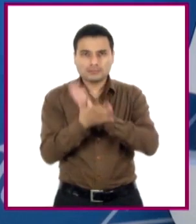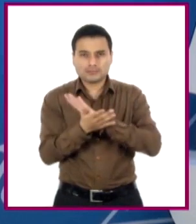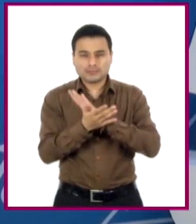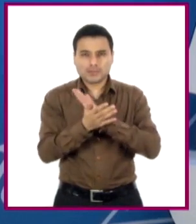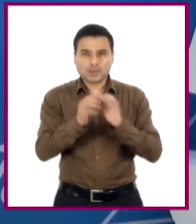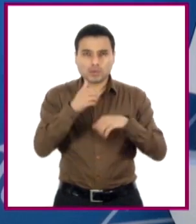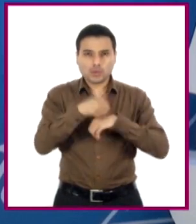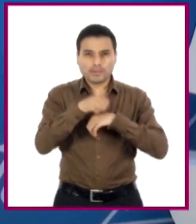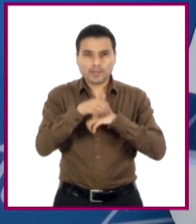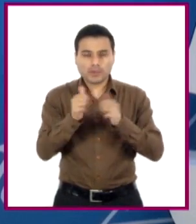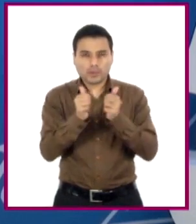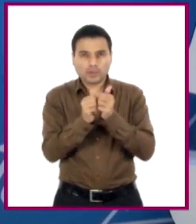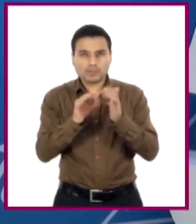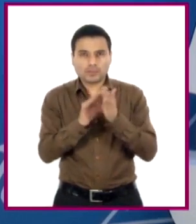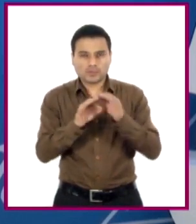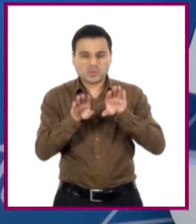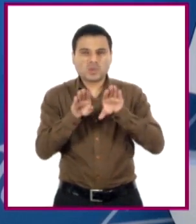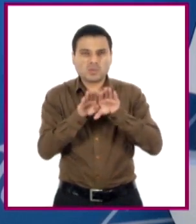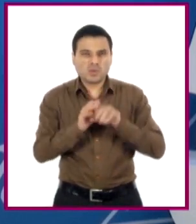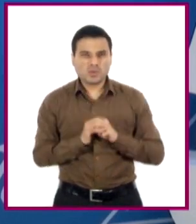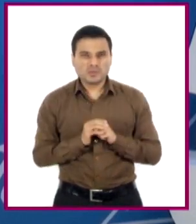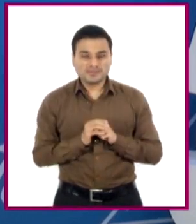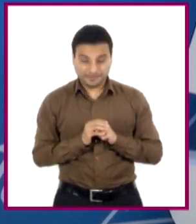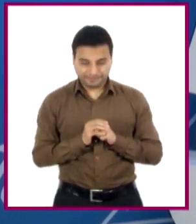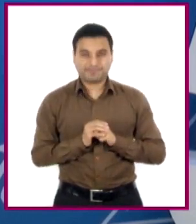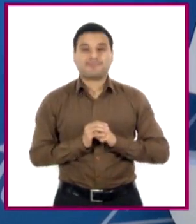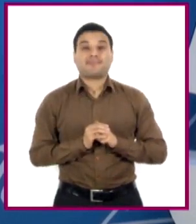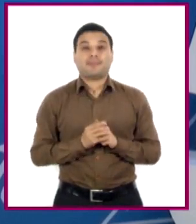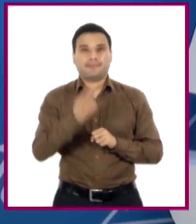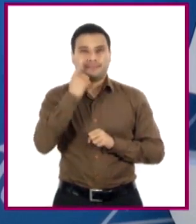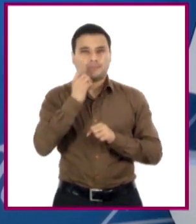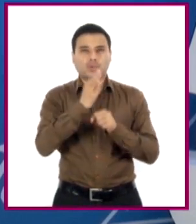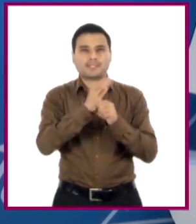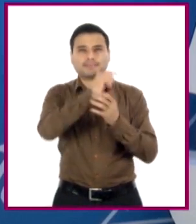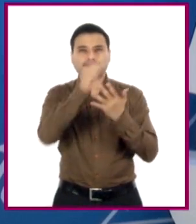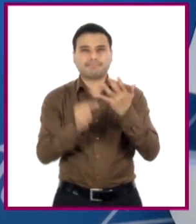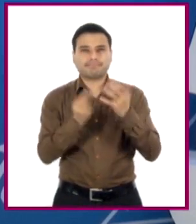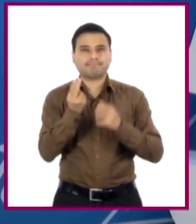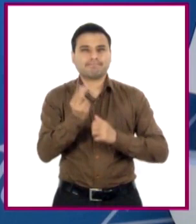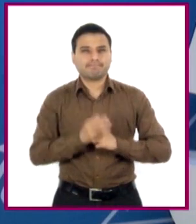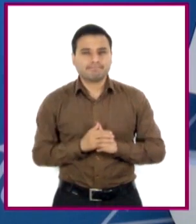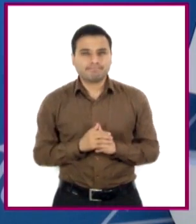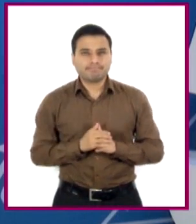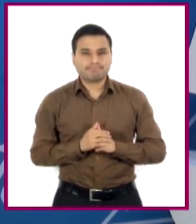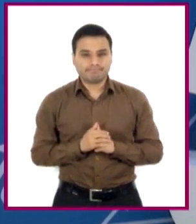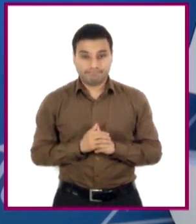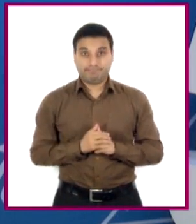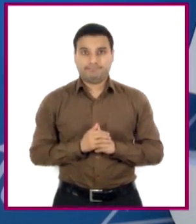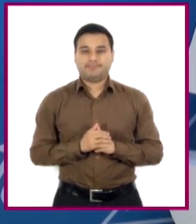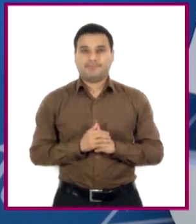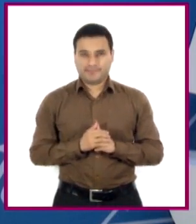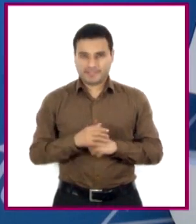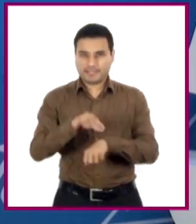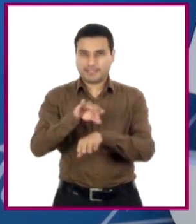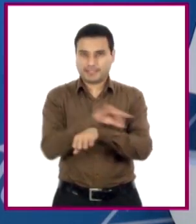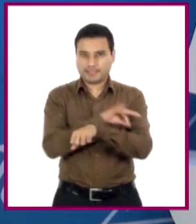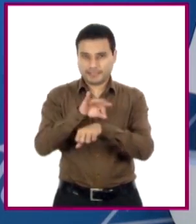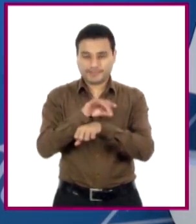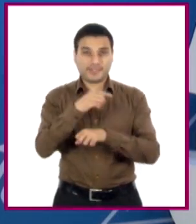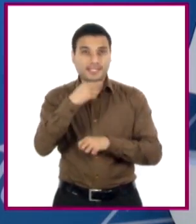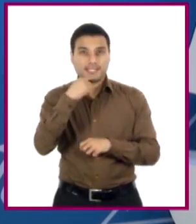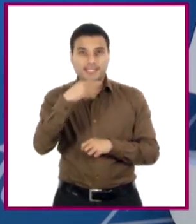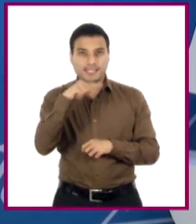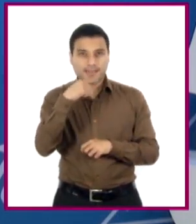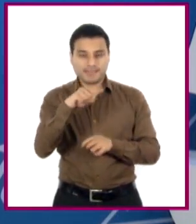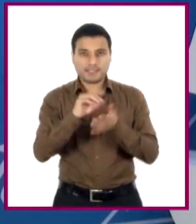que necesitaremos durante el desarrollo de esta sesión será el siguiente. Regla, lápiz,